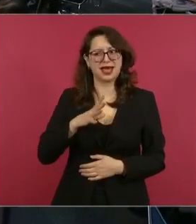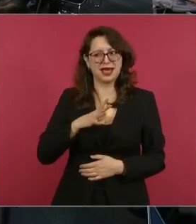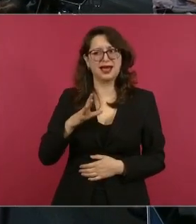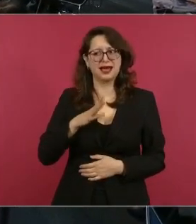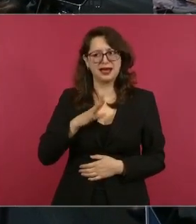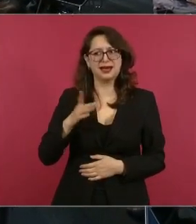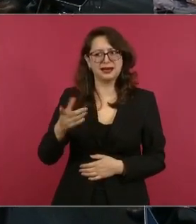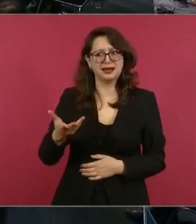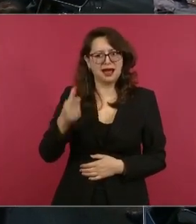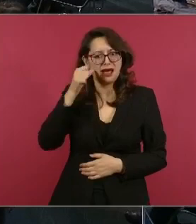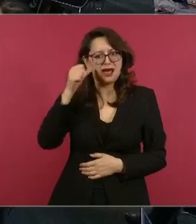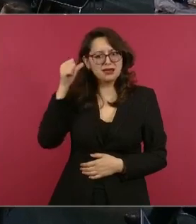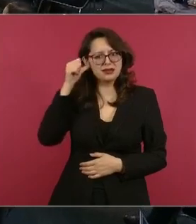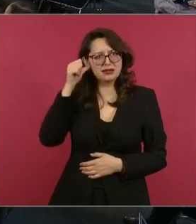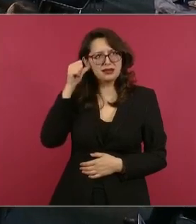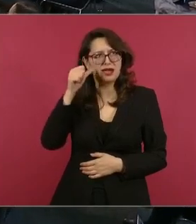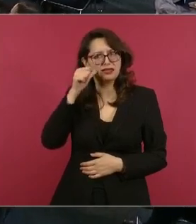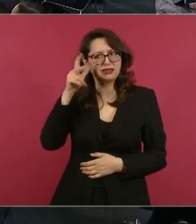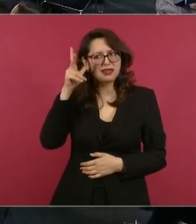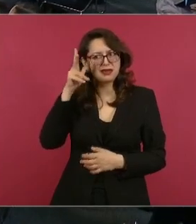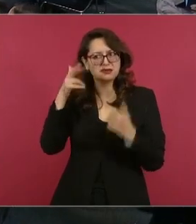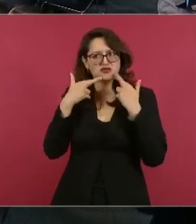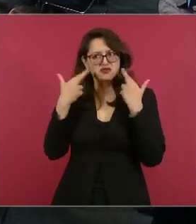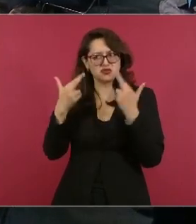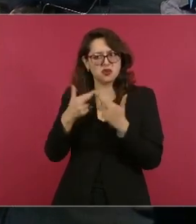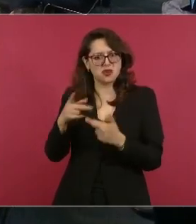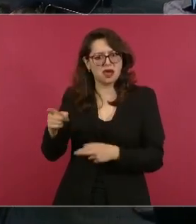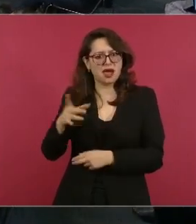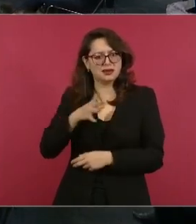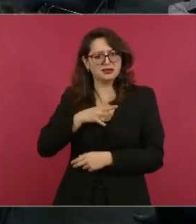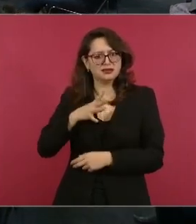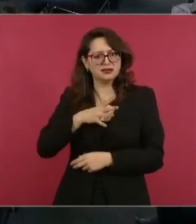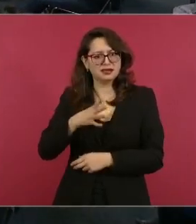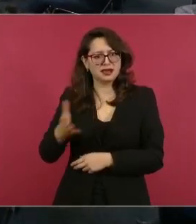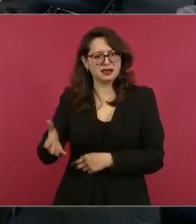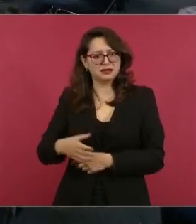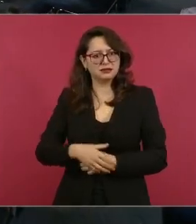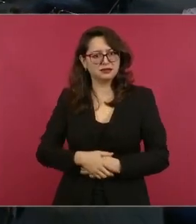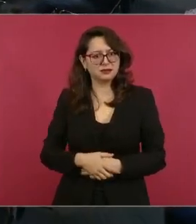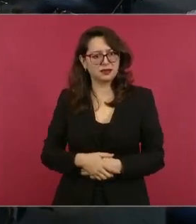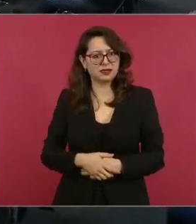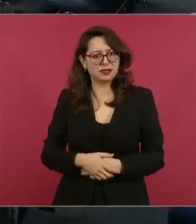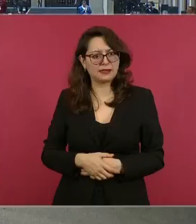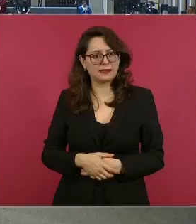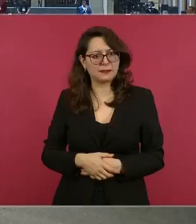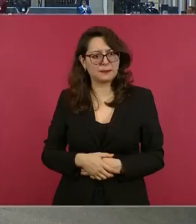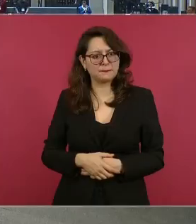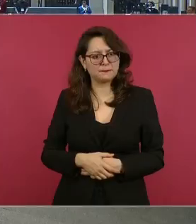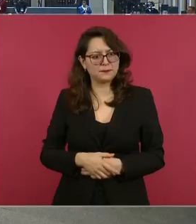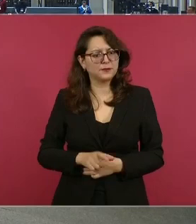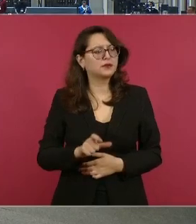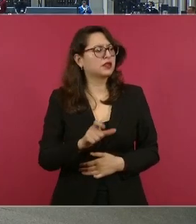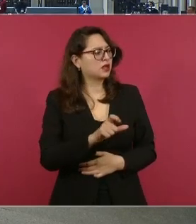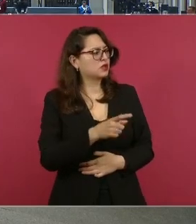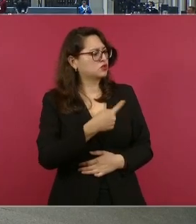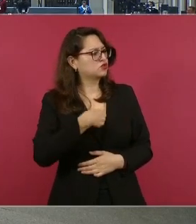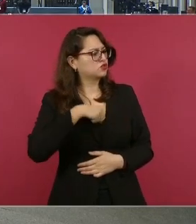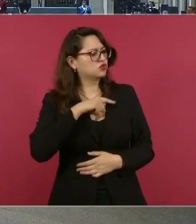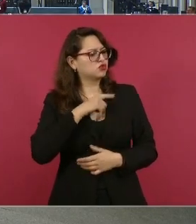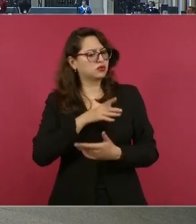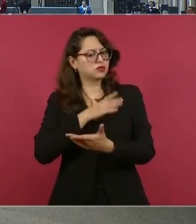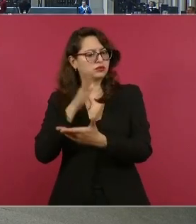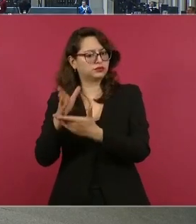una reunión, no, antier. Ella está en la entidad y sí se ha visto. No, pero ¿cuándo estuvimos antier. En